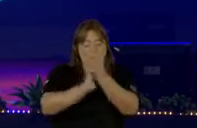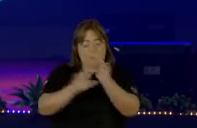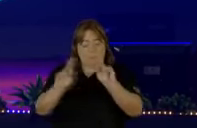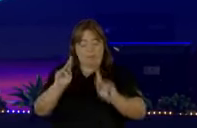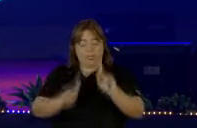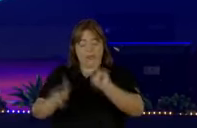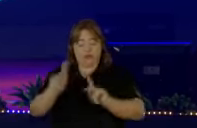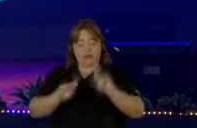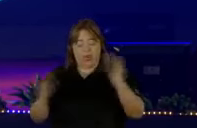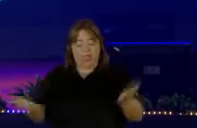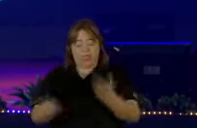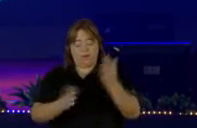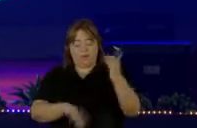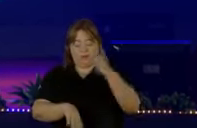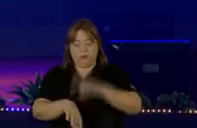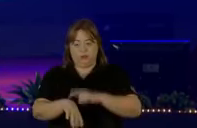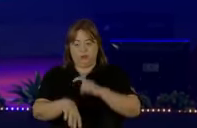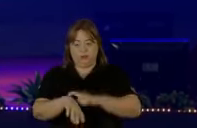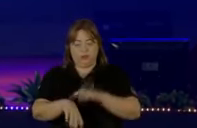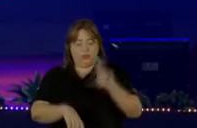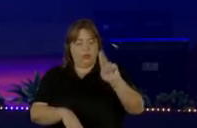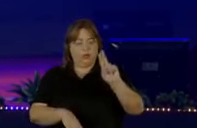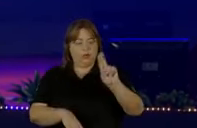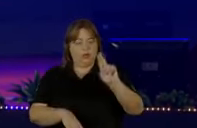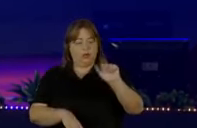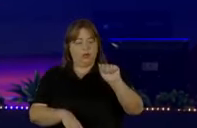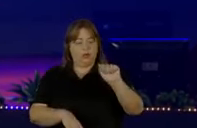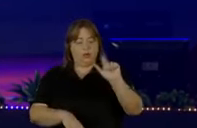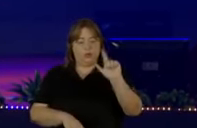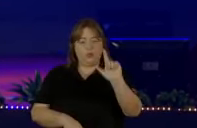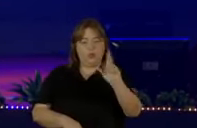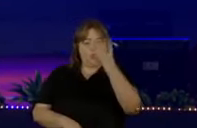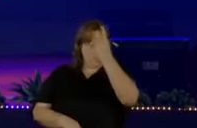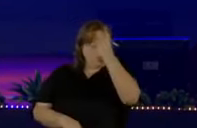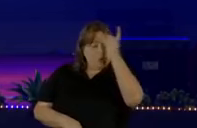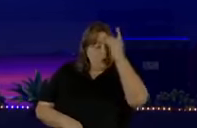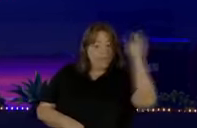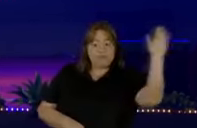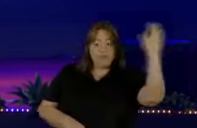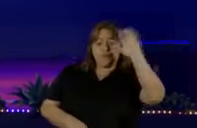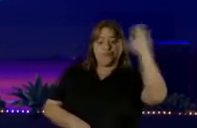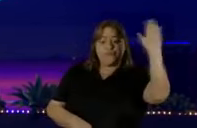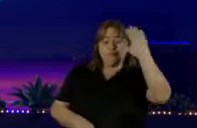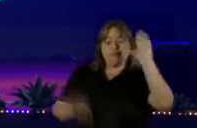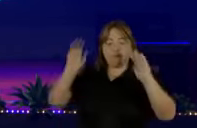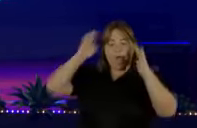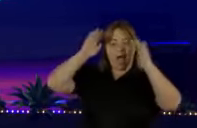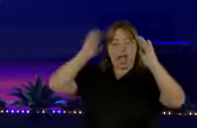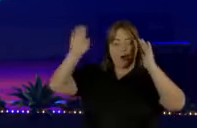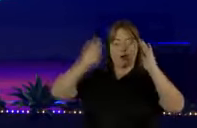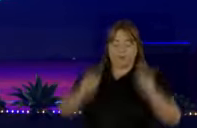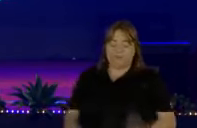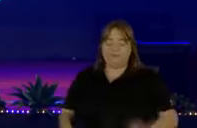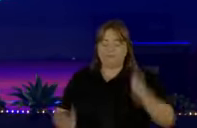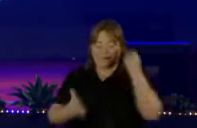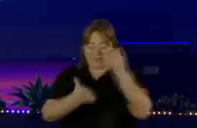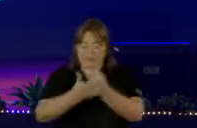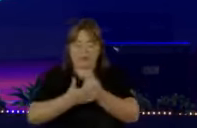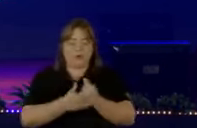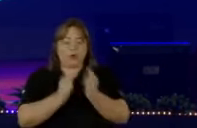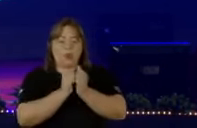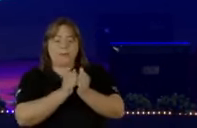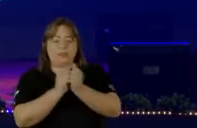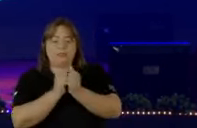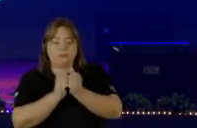con nosotros. Raúl Sánchez de Dorado, que levante la mano y salude. Amén. Viene acompañado